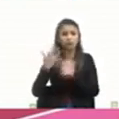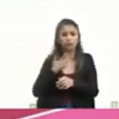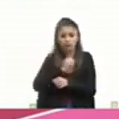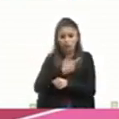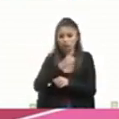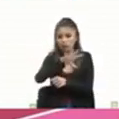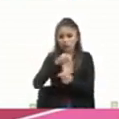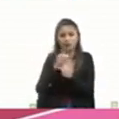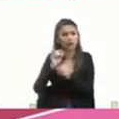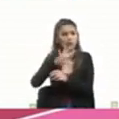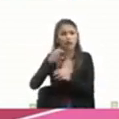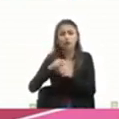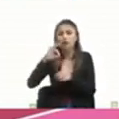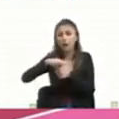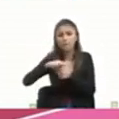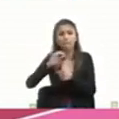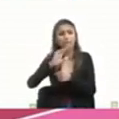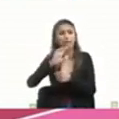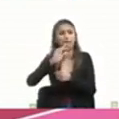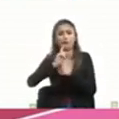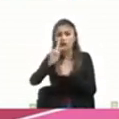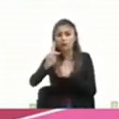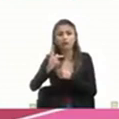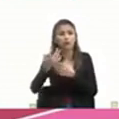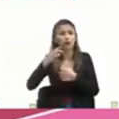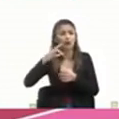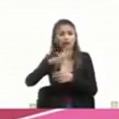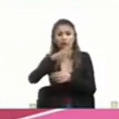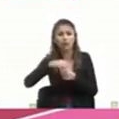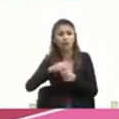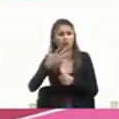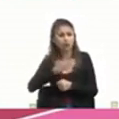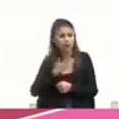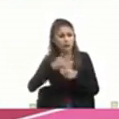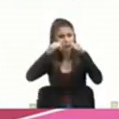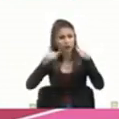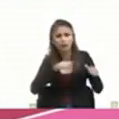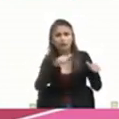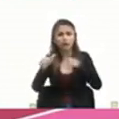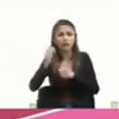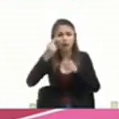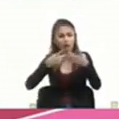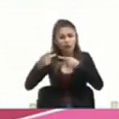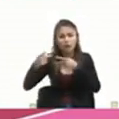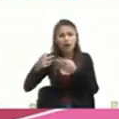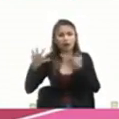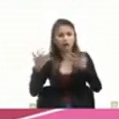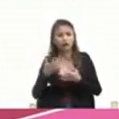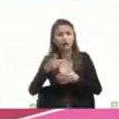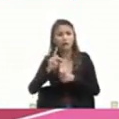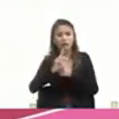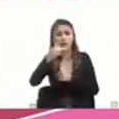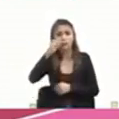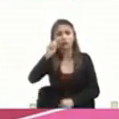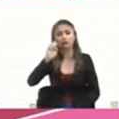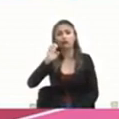cuál es el calendario electoral, saben cuándo son las campañas, registro de candidatos, estamos pendientes de elaborar también el protocolo